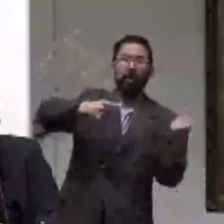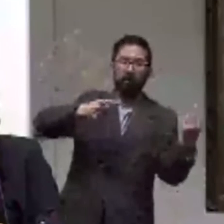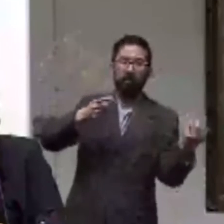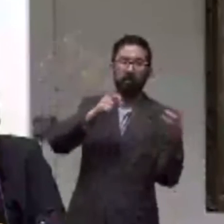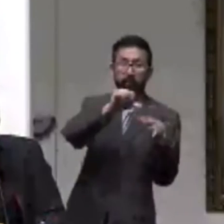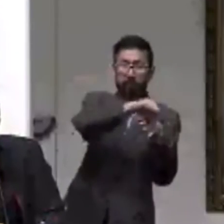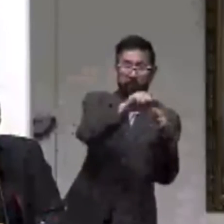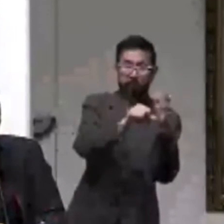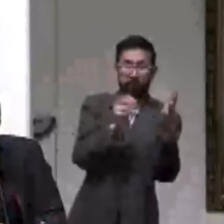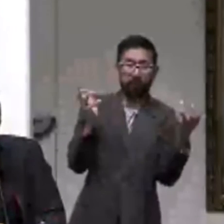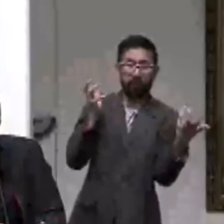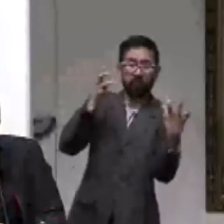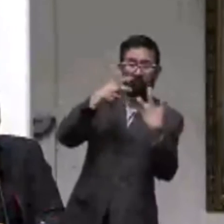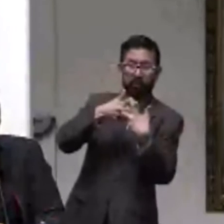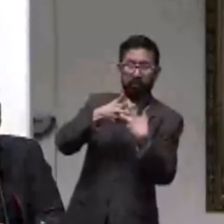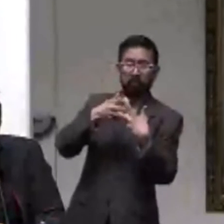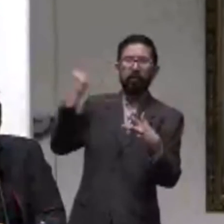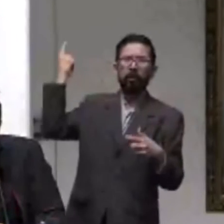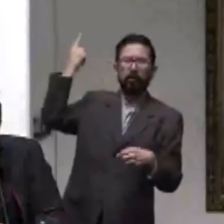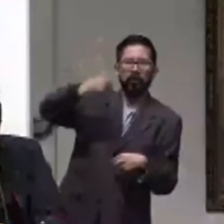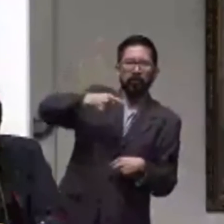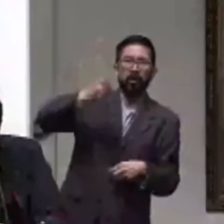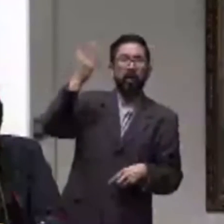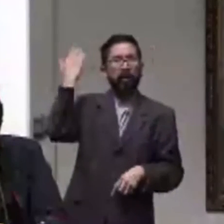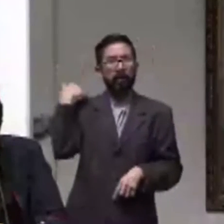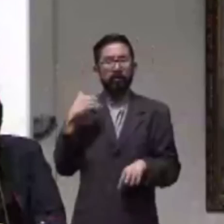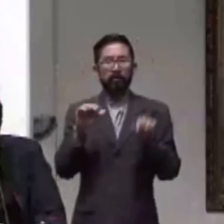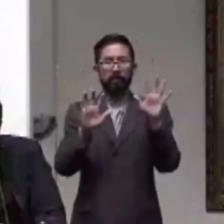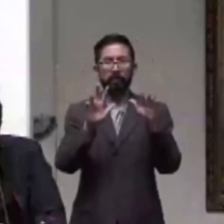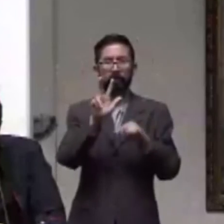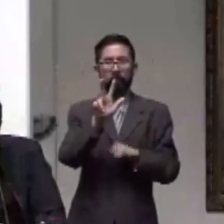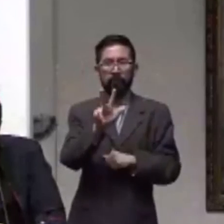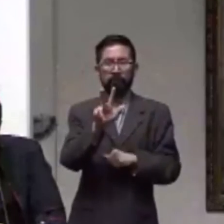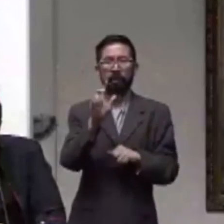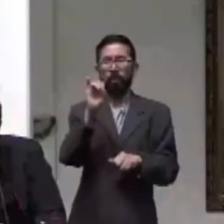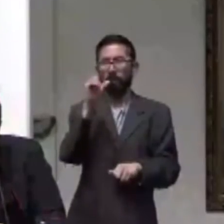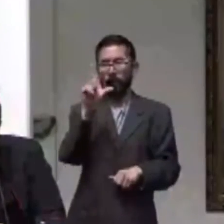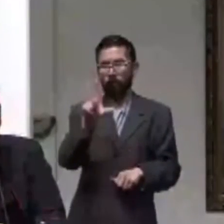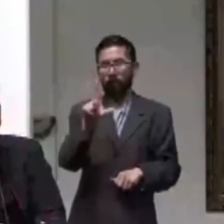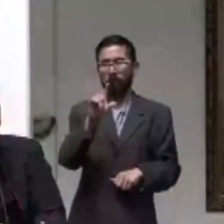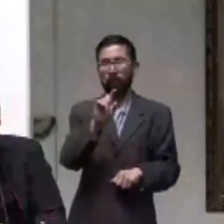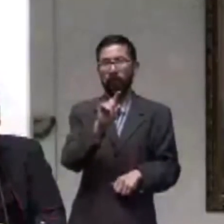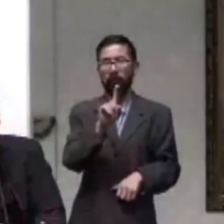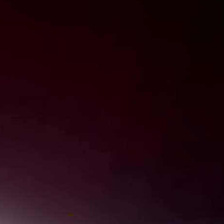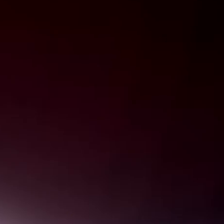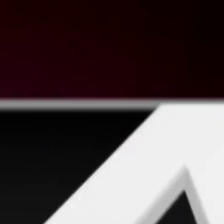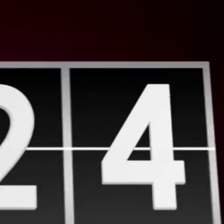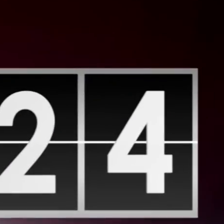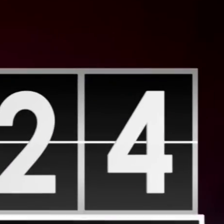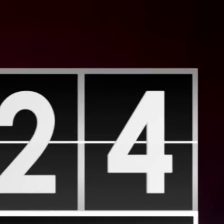sentencia del 13 de julio del 2016.